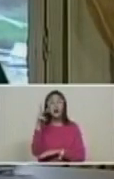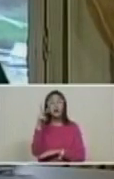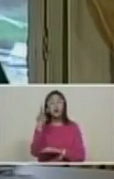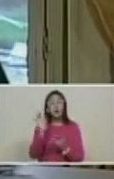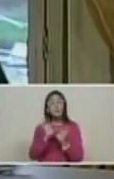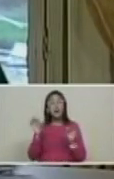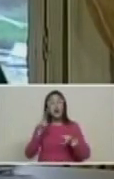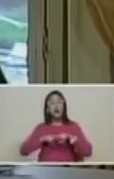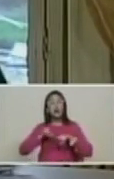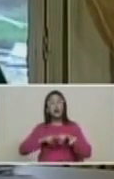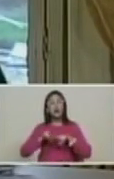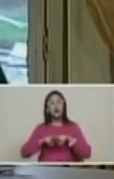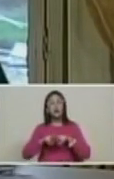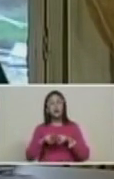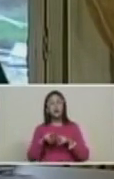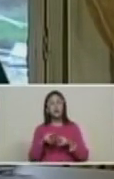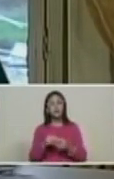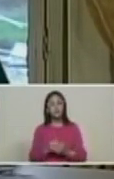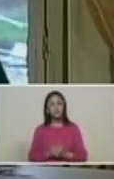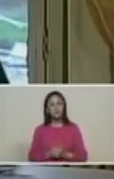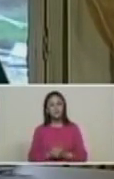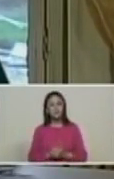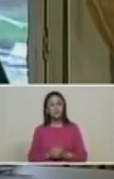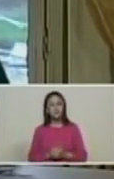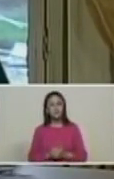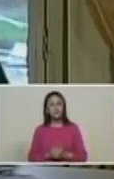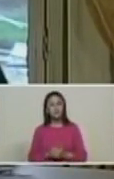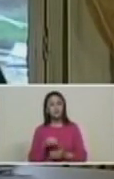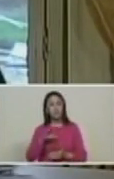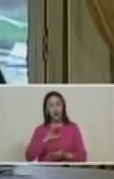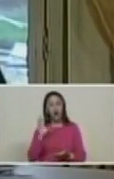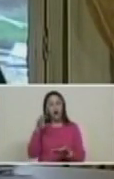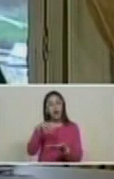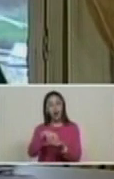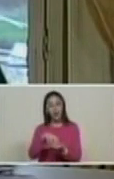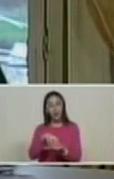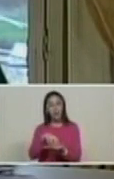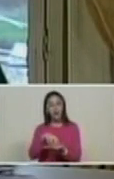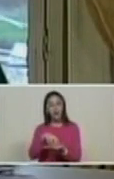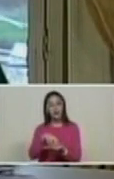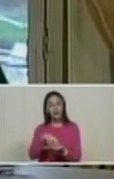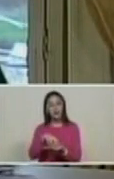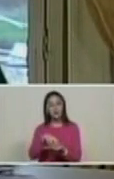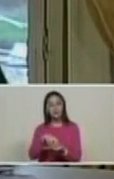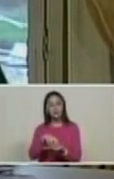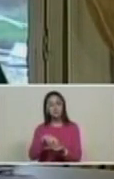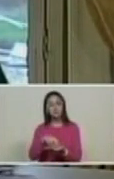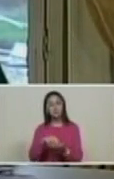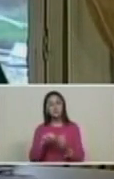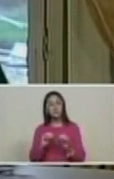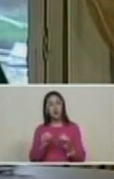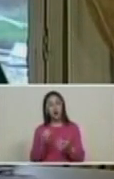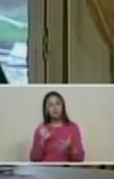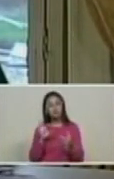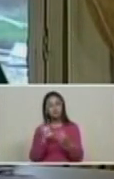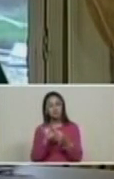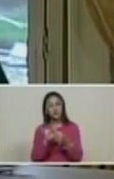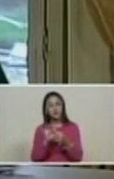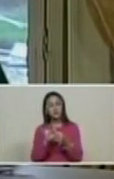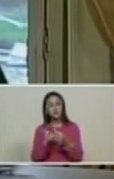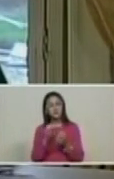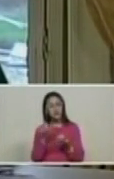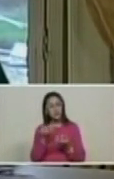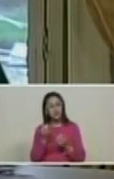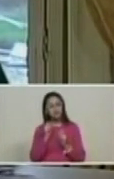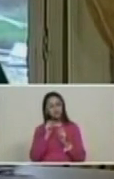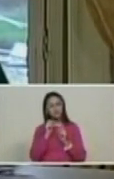Negro, municipio Libertador, estado Aragua. Vamos a darle el pase para ver esta